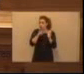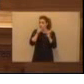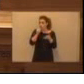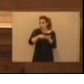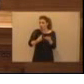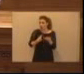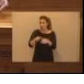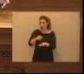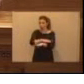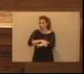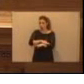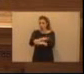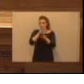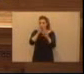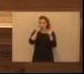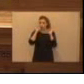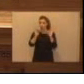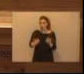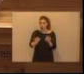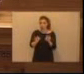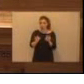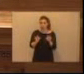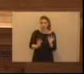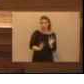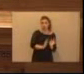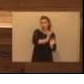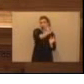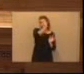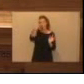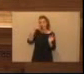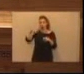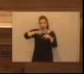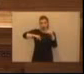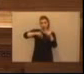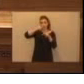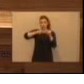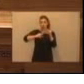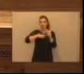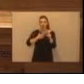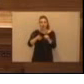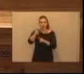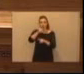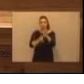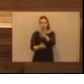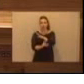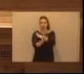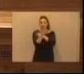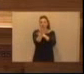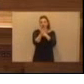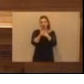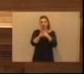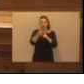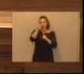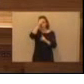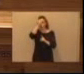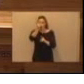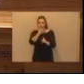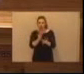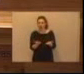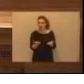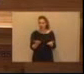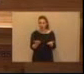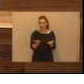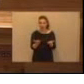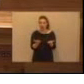porque a lo largo del desarrollo de las obras pueden surgir inconvenientes que difícilmente se pueden prever en la redacción del proyecto.